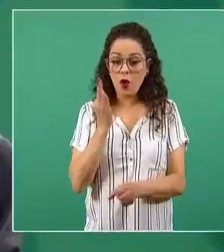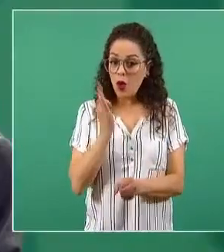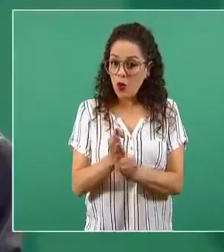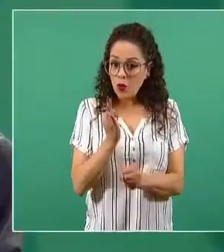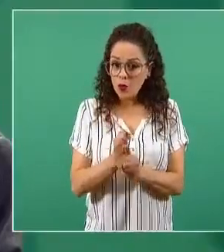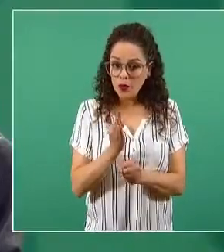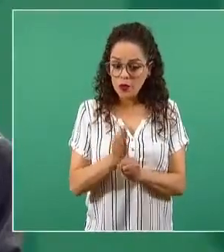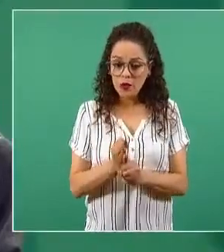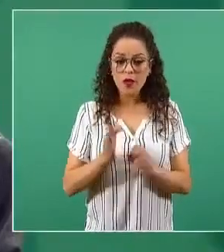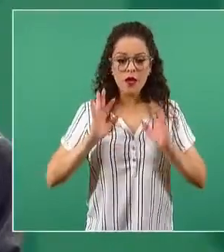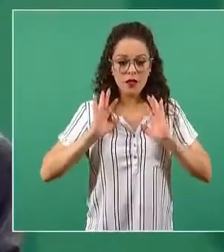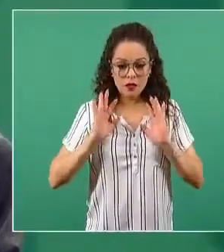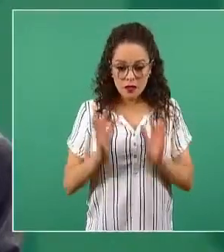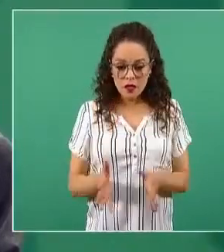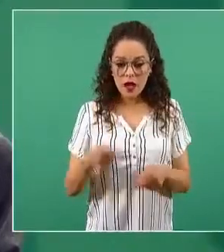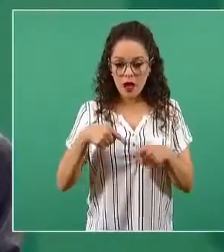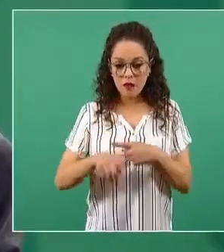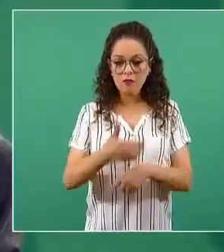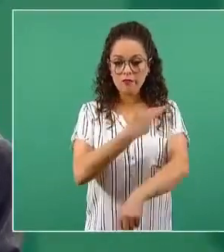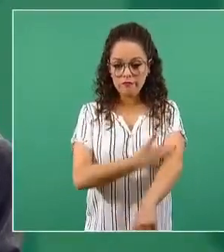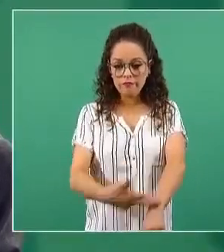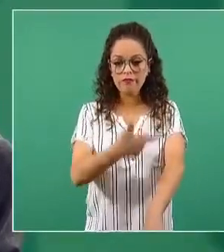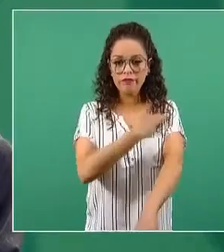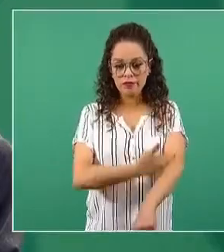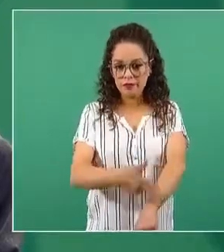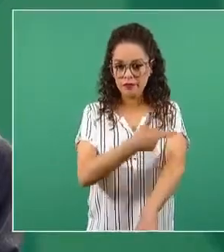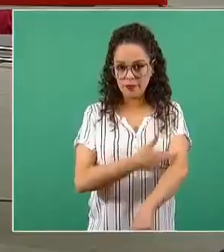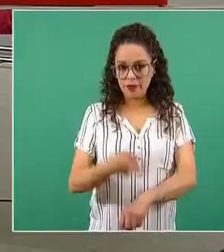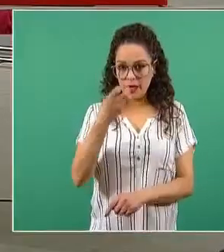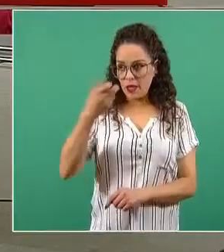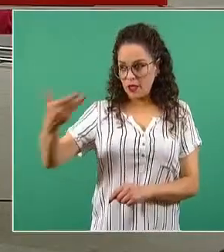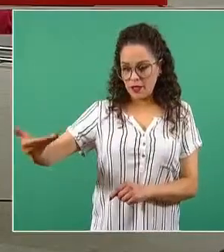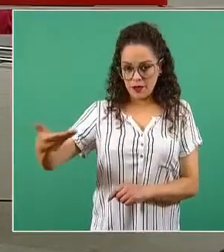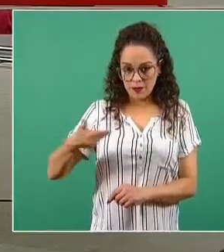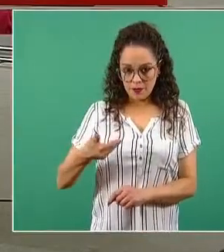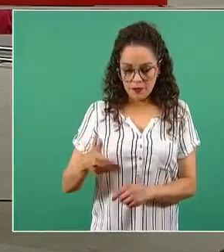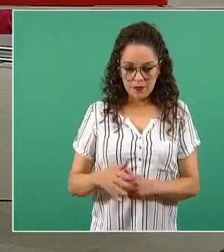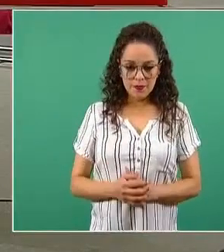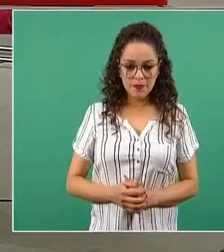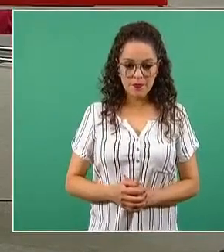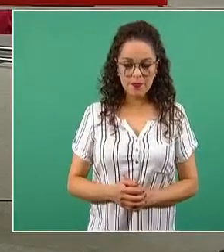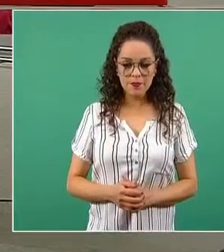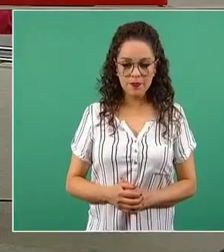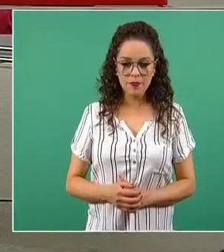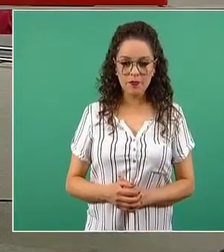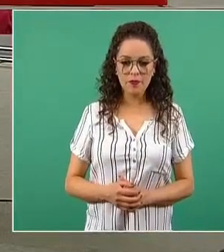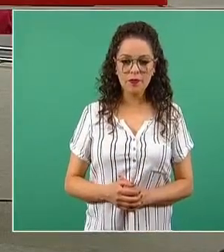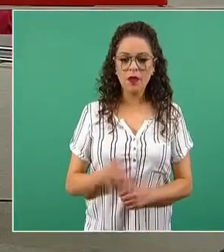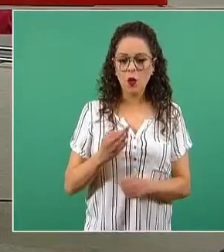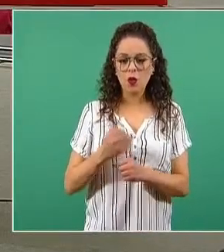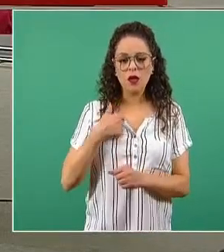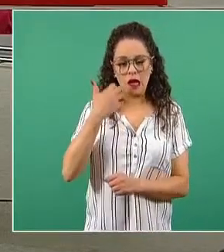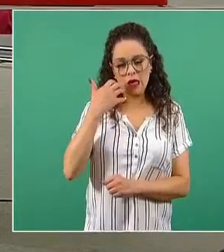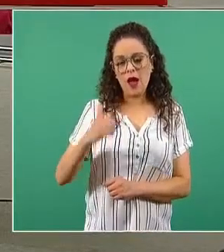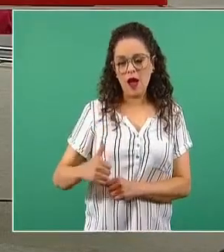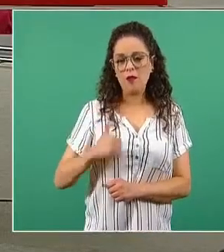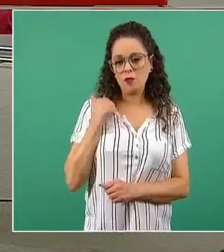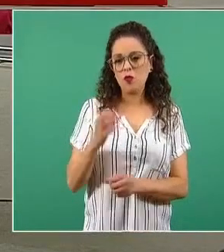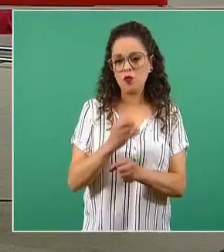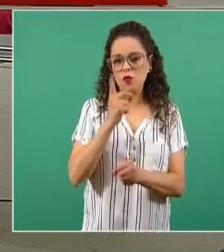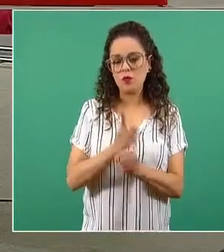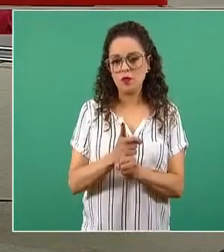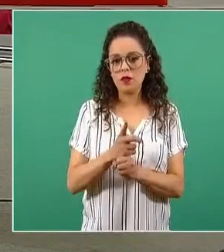momento estas solicitudes. Por cierto, que no quisiera desaprovechar la oportunidad para